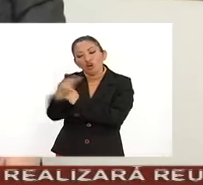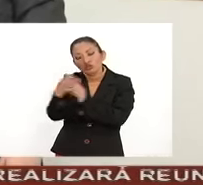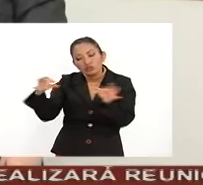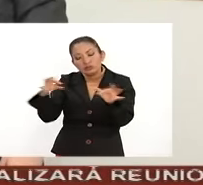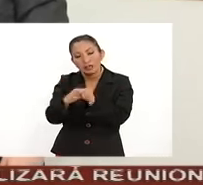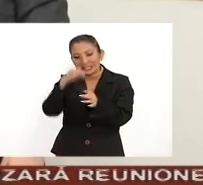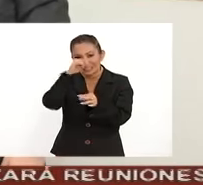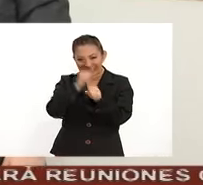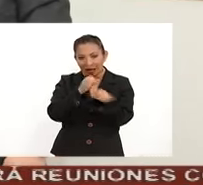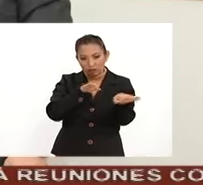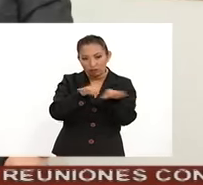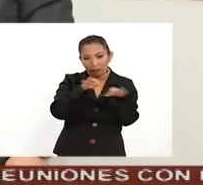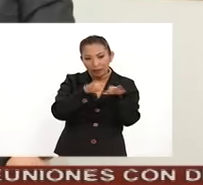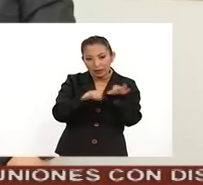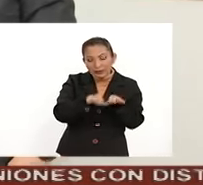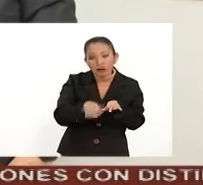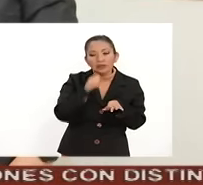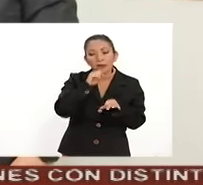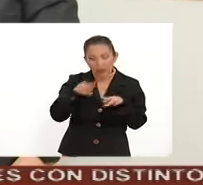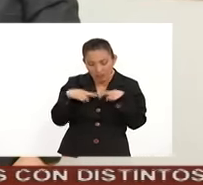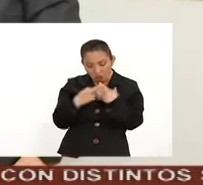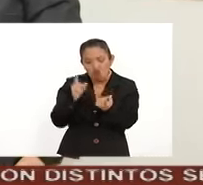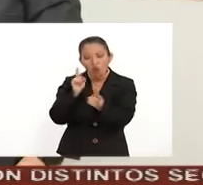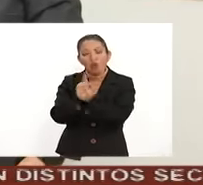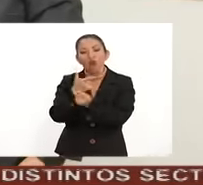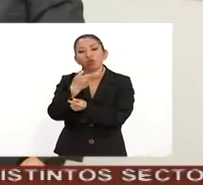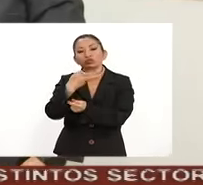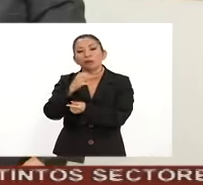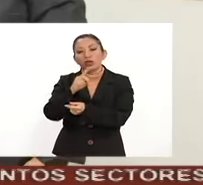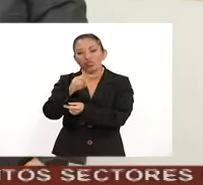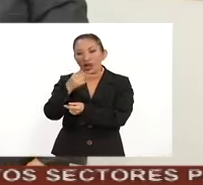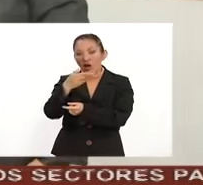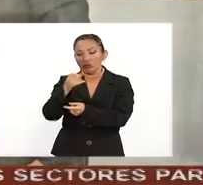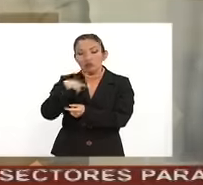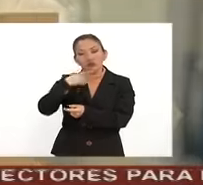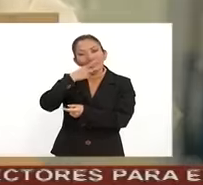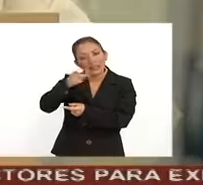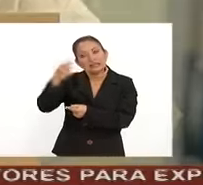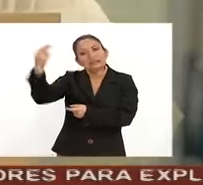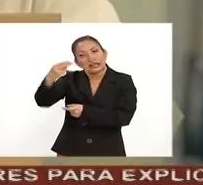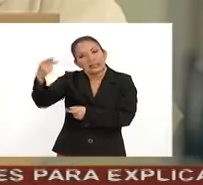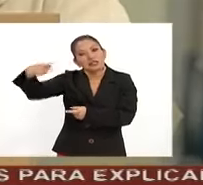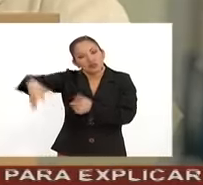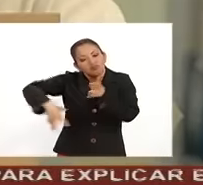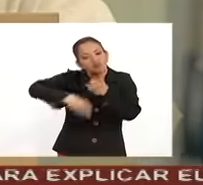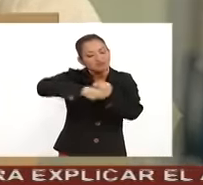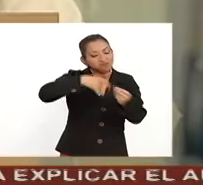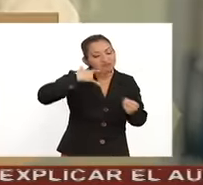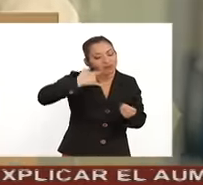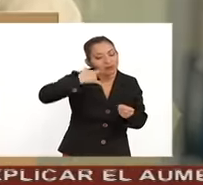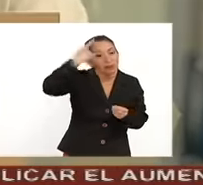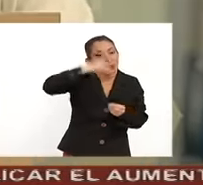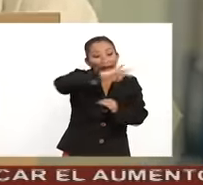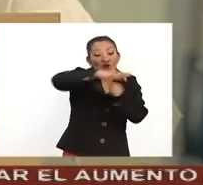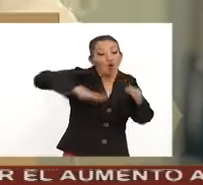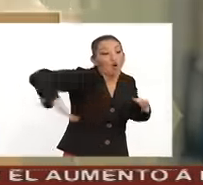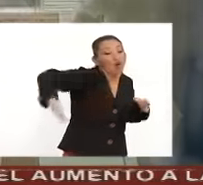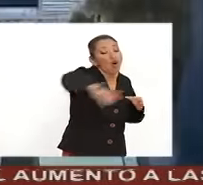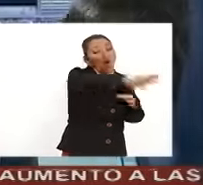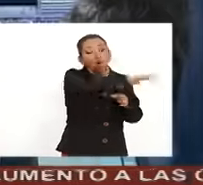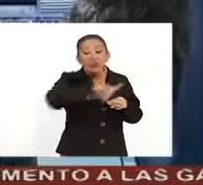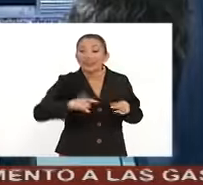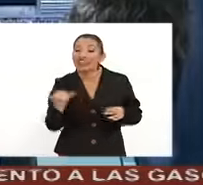partes. El secretario del Trabajo, Alfonso Navarrete, también se reunió con Gustavo de Hoyos. Coincidieron en la necesidad de sumar esfuerzos entre todos los sectores y